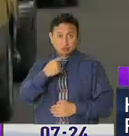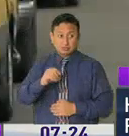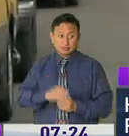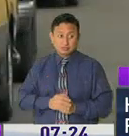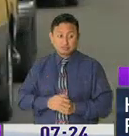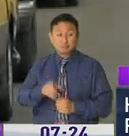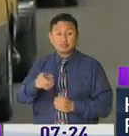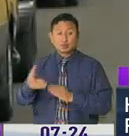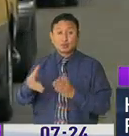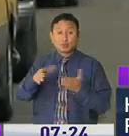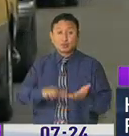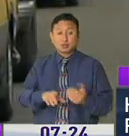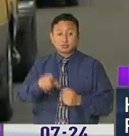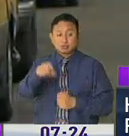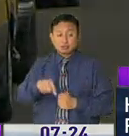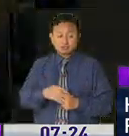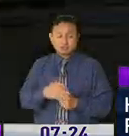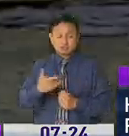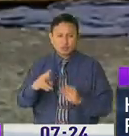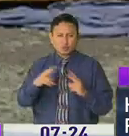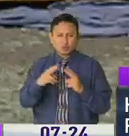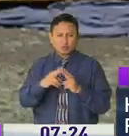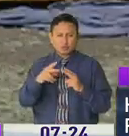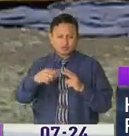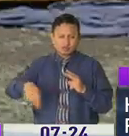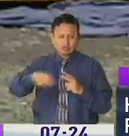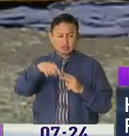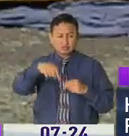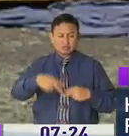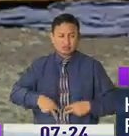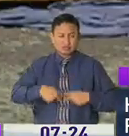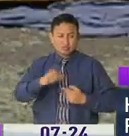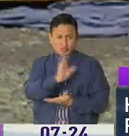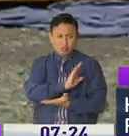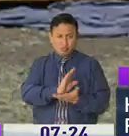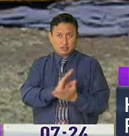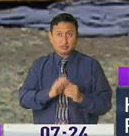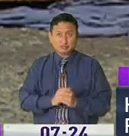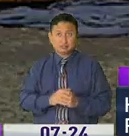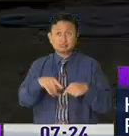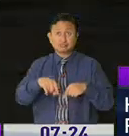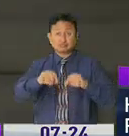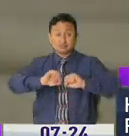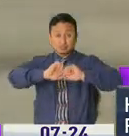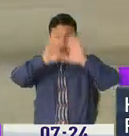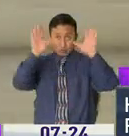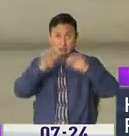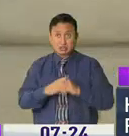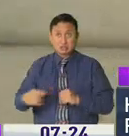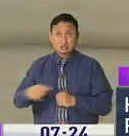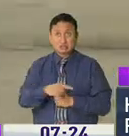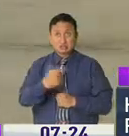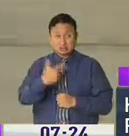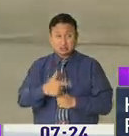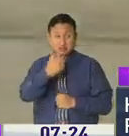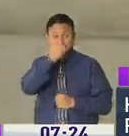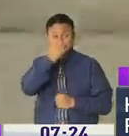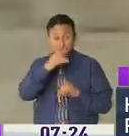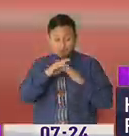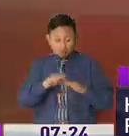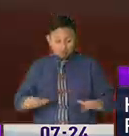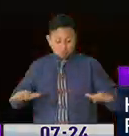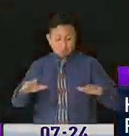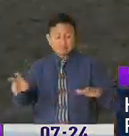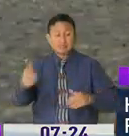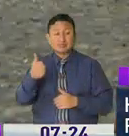persona conocida y parte del barrio. Ya en horas del día, en la calle aún quedaba rastros de lo que sucedió. Los vecinos de la zona explicaban